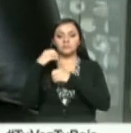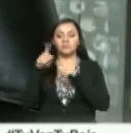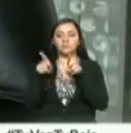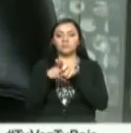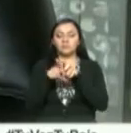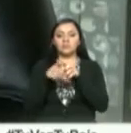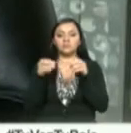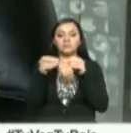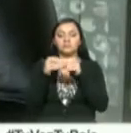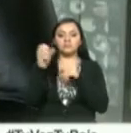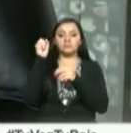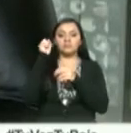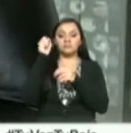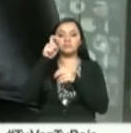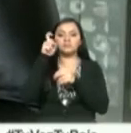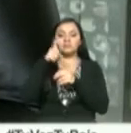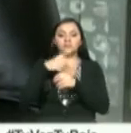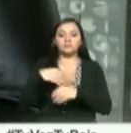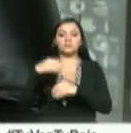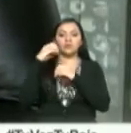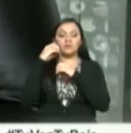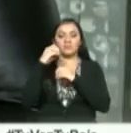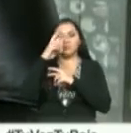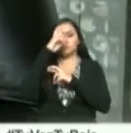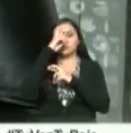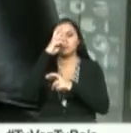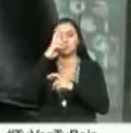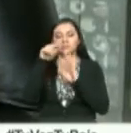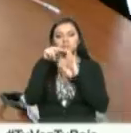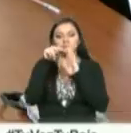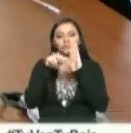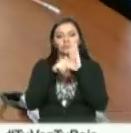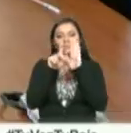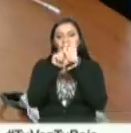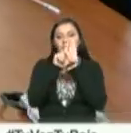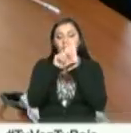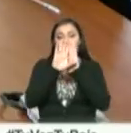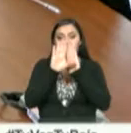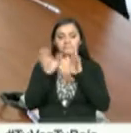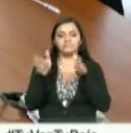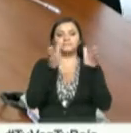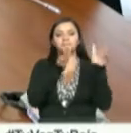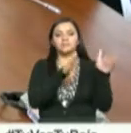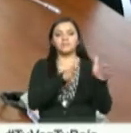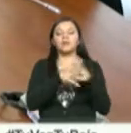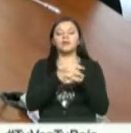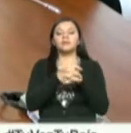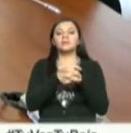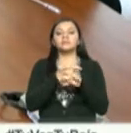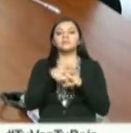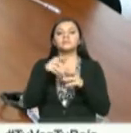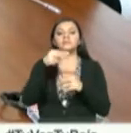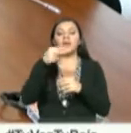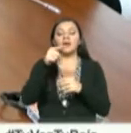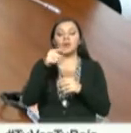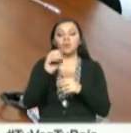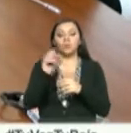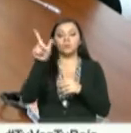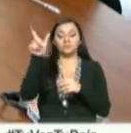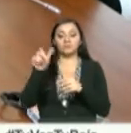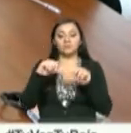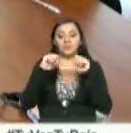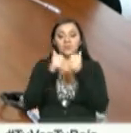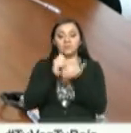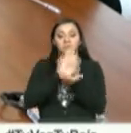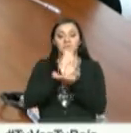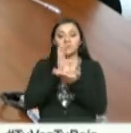generan derechos, la obligación de respetar las normas del país. A su vez, el parlamentario Francisco Agó hizo referencia al